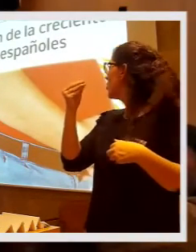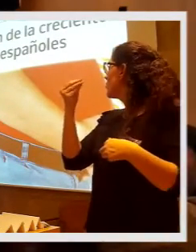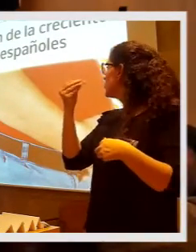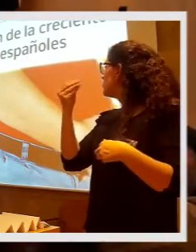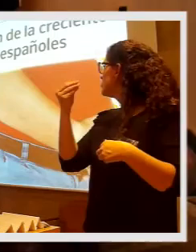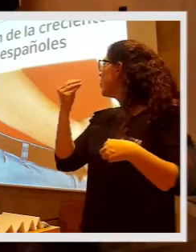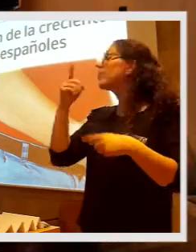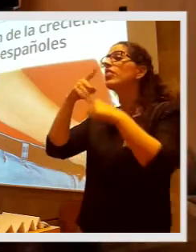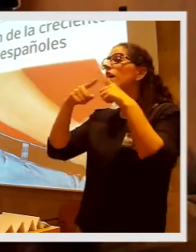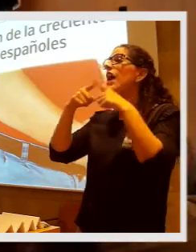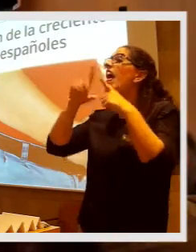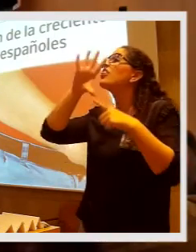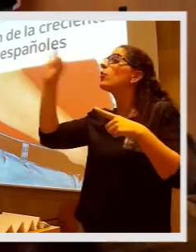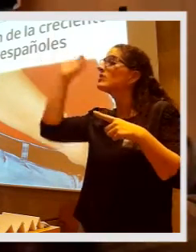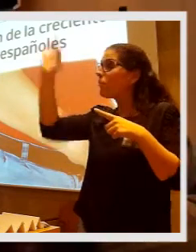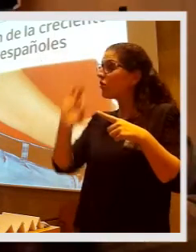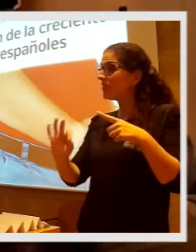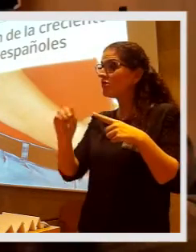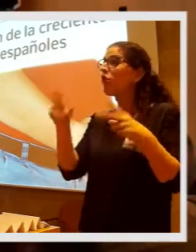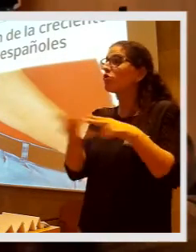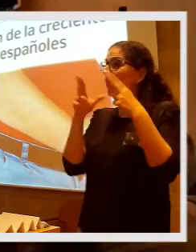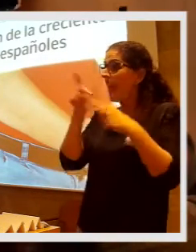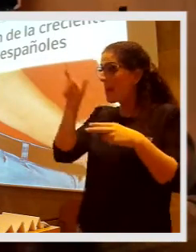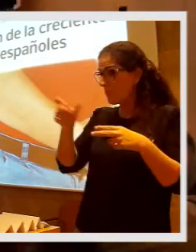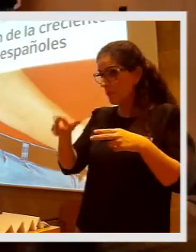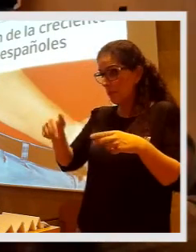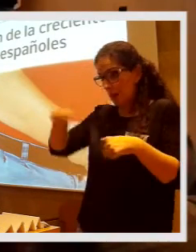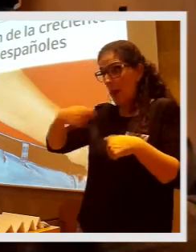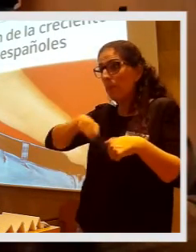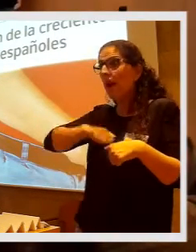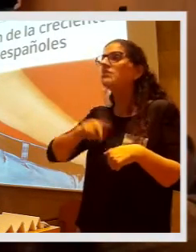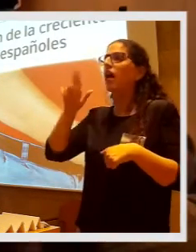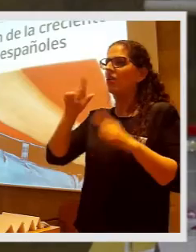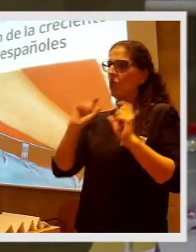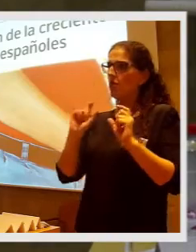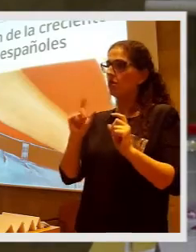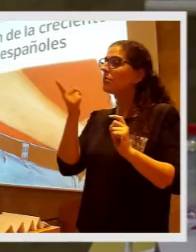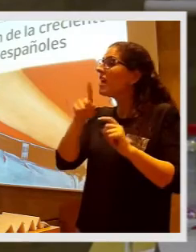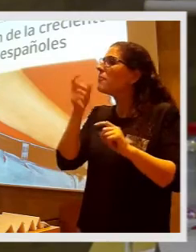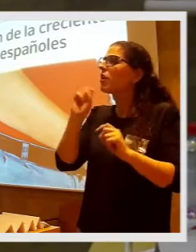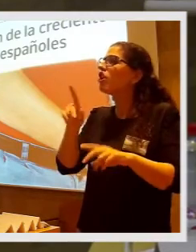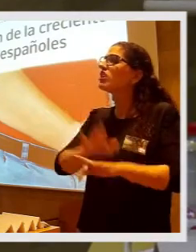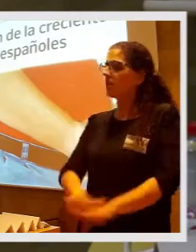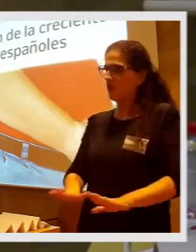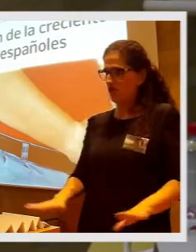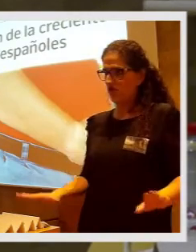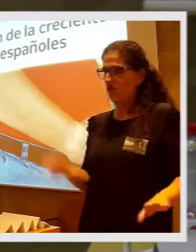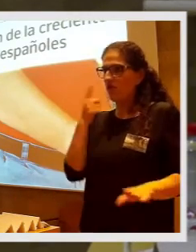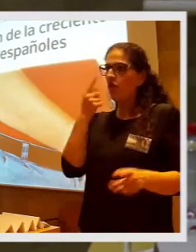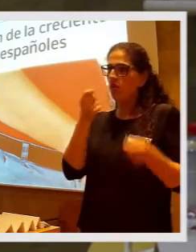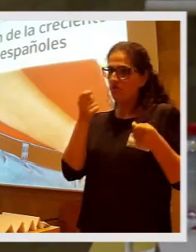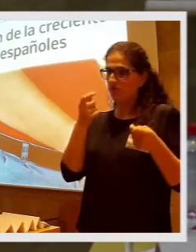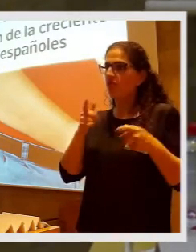muy peligrosa, fijaros que nuestros niños, la cuarta parte de ellos tienen ya sobrepeso. Es un tema que tenemos que tener cada vez